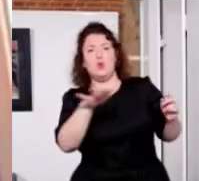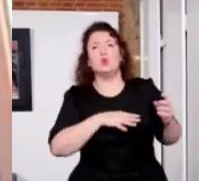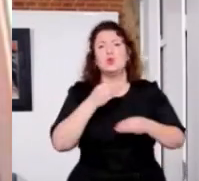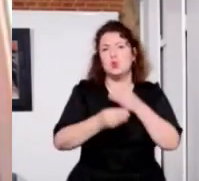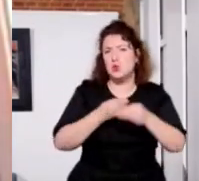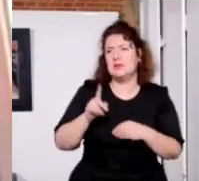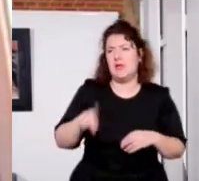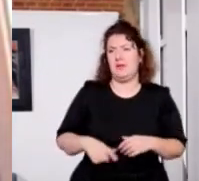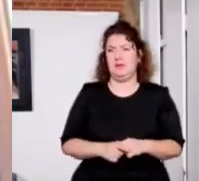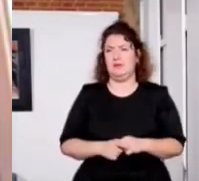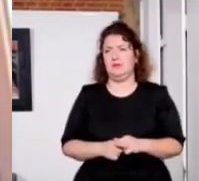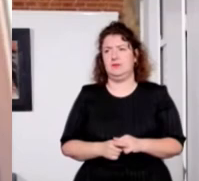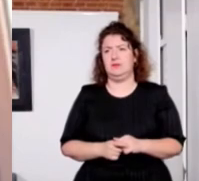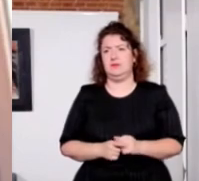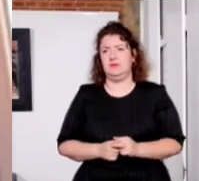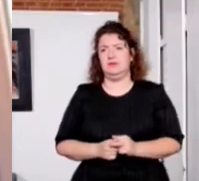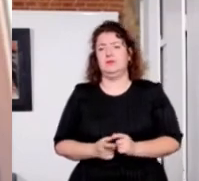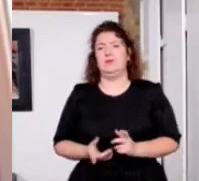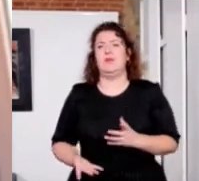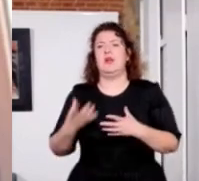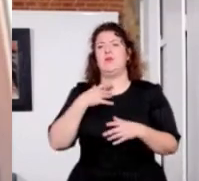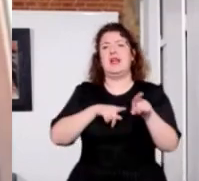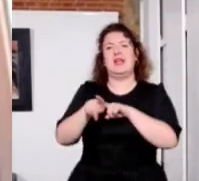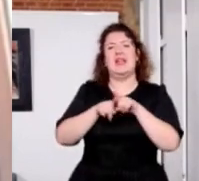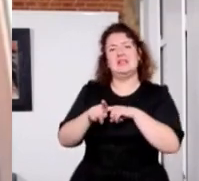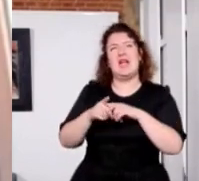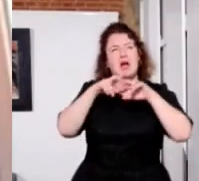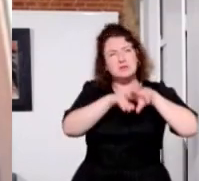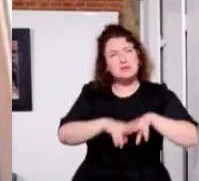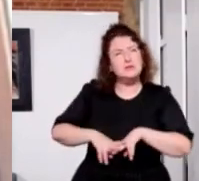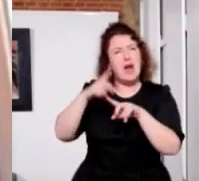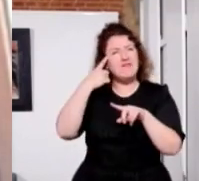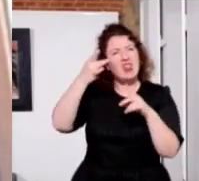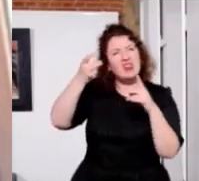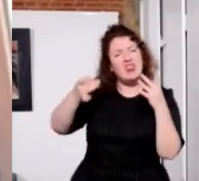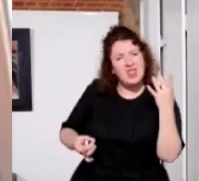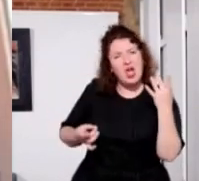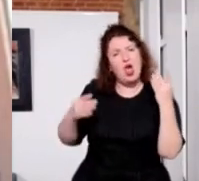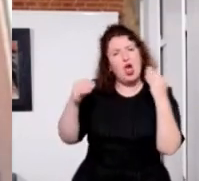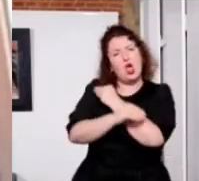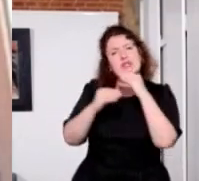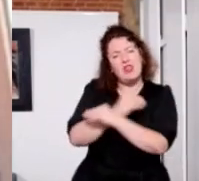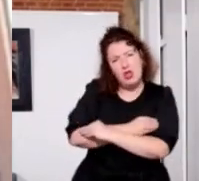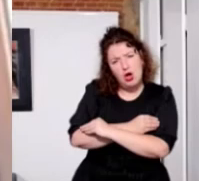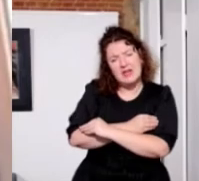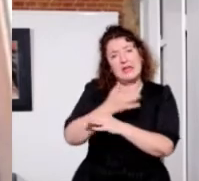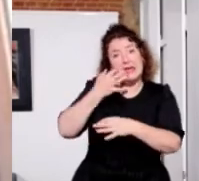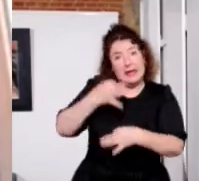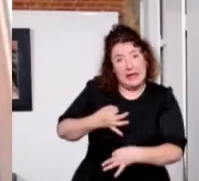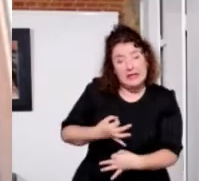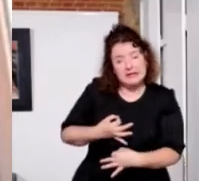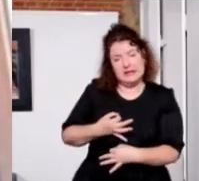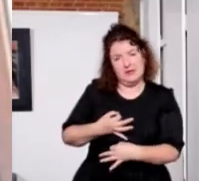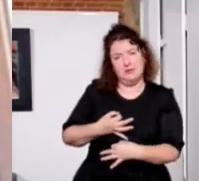donde dentro criticamos el voluntariado para ver las deficiencias, sus contradicciones, sus riesgos, en orden